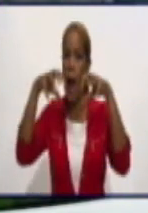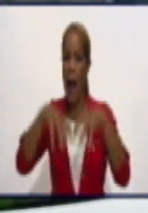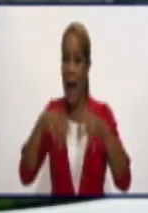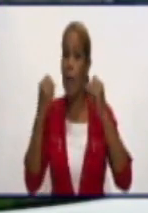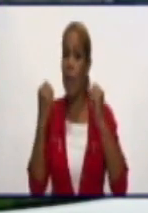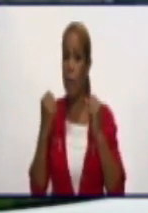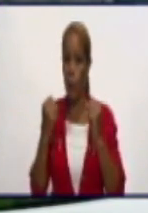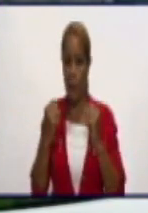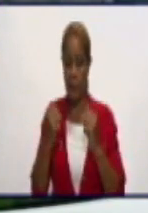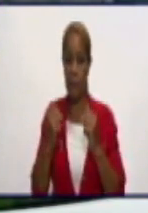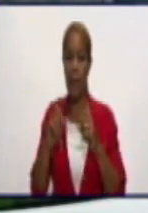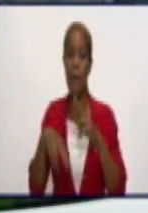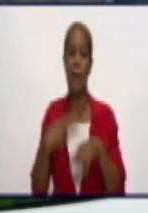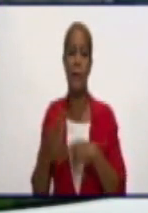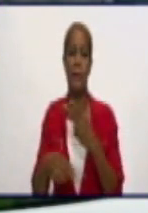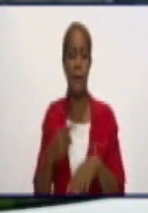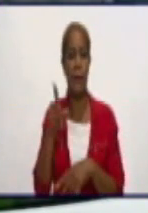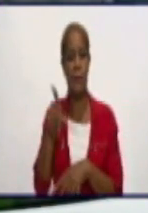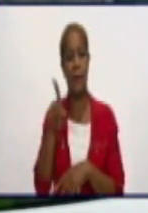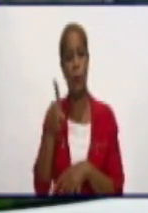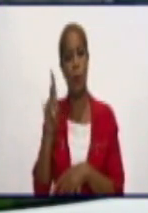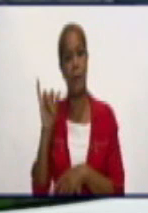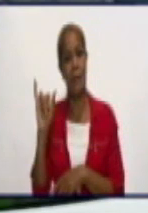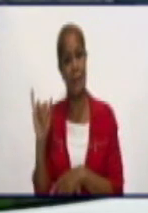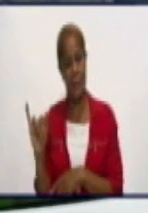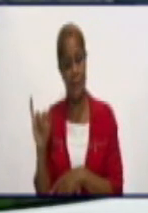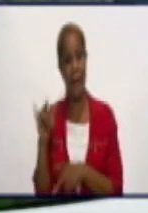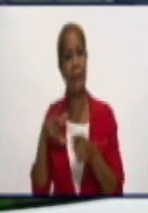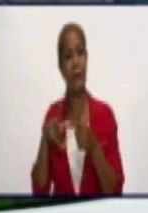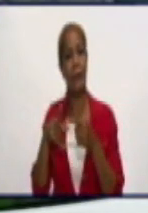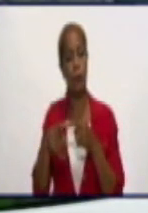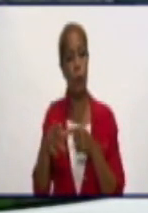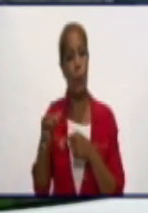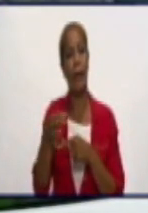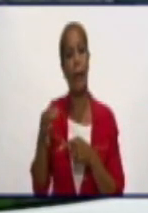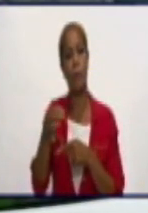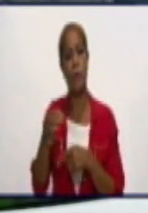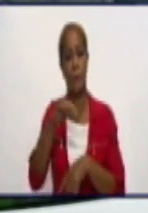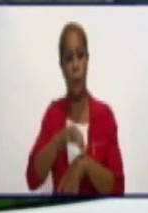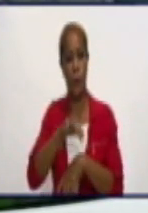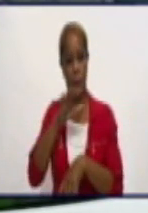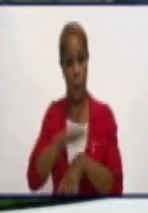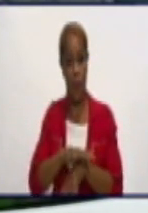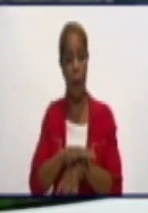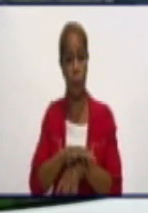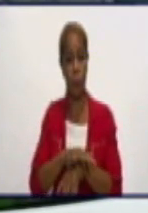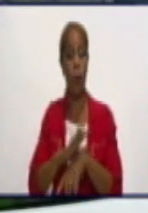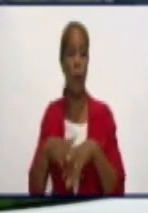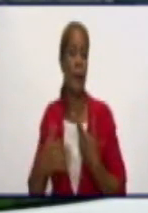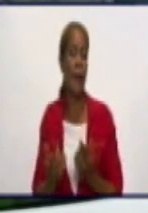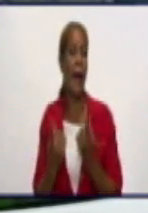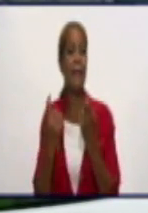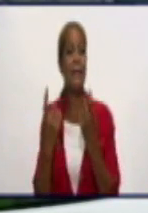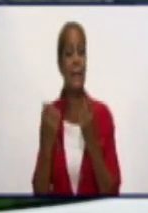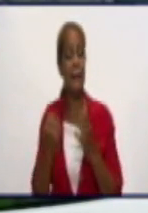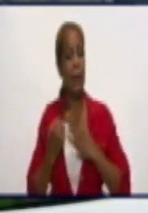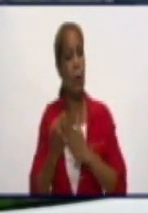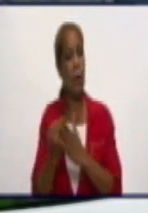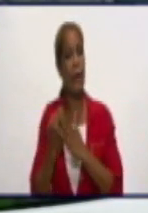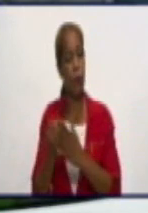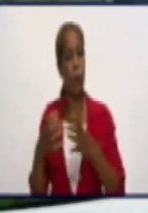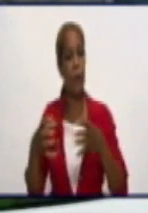se produjeron un total de 116 interrupciones en el municipio de Río Cauto que ha necesitado la ayuda de